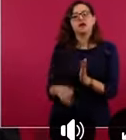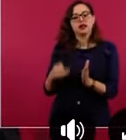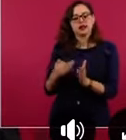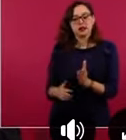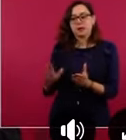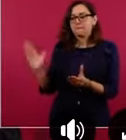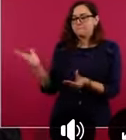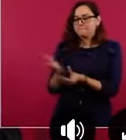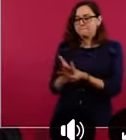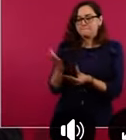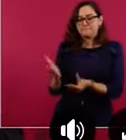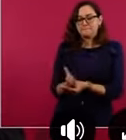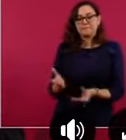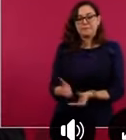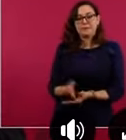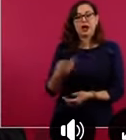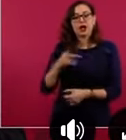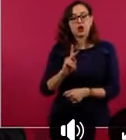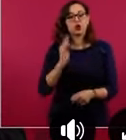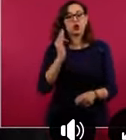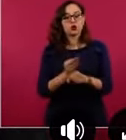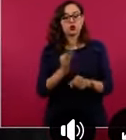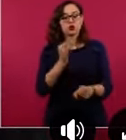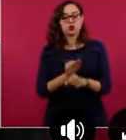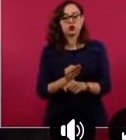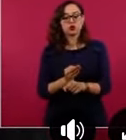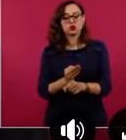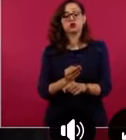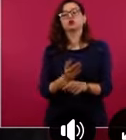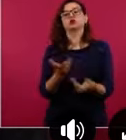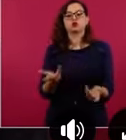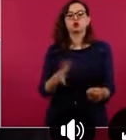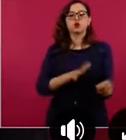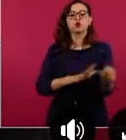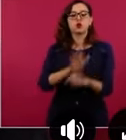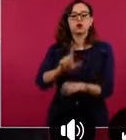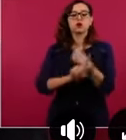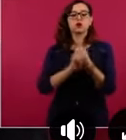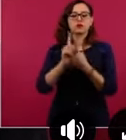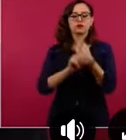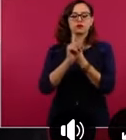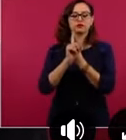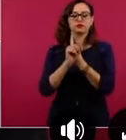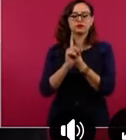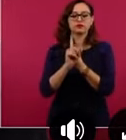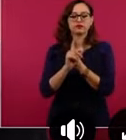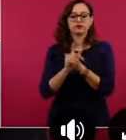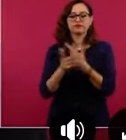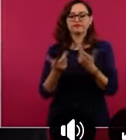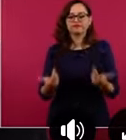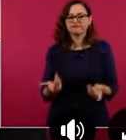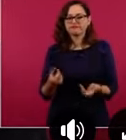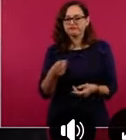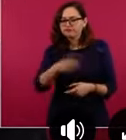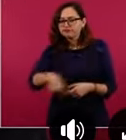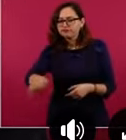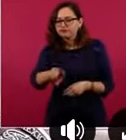en este tipo de resoluciones es que no se acredita la presunta